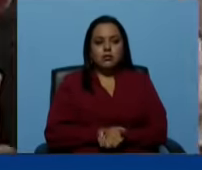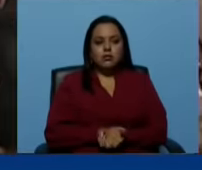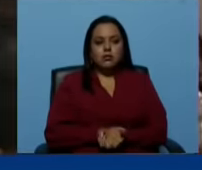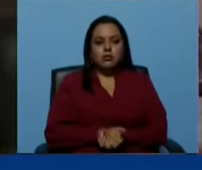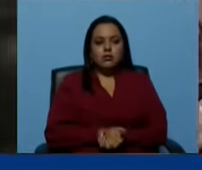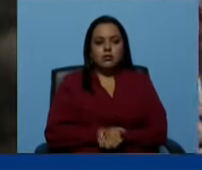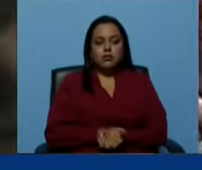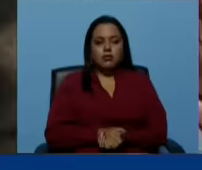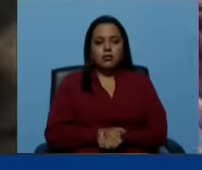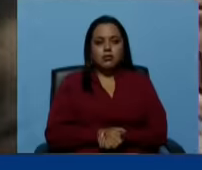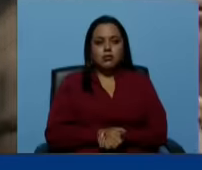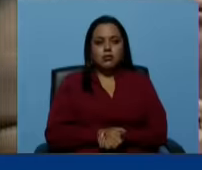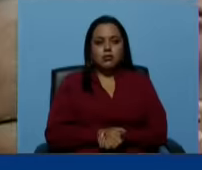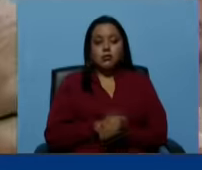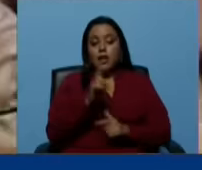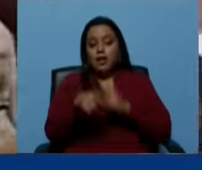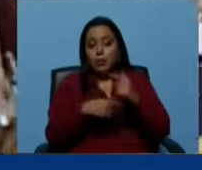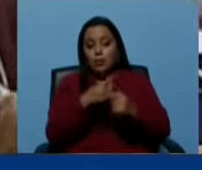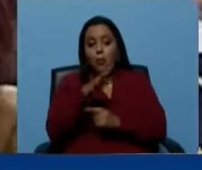Y con la cuarentena,